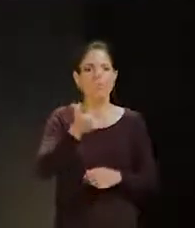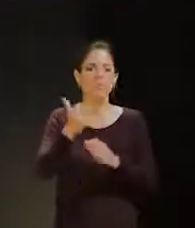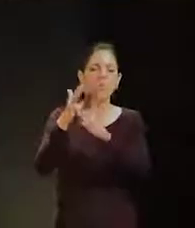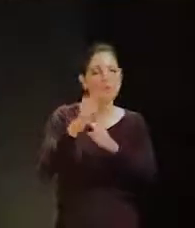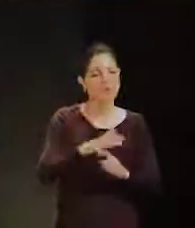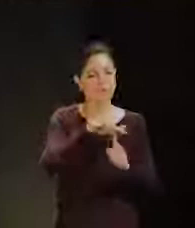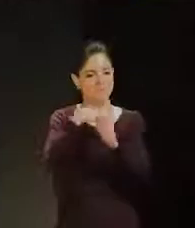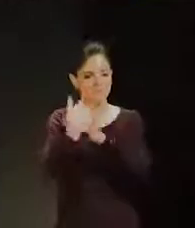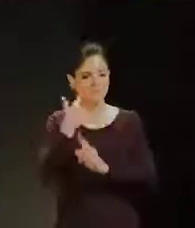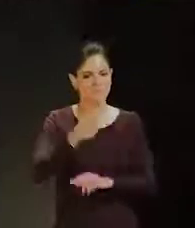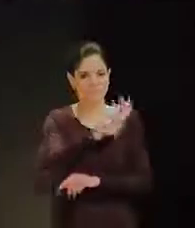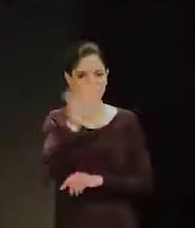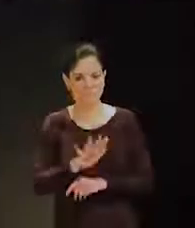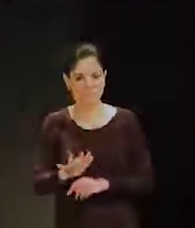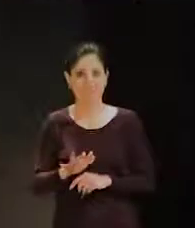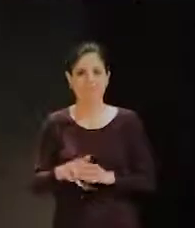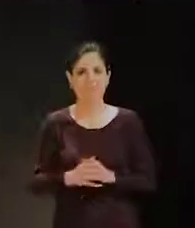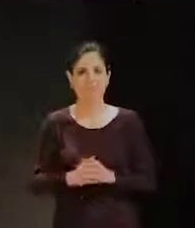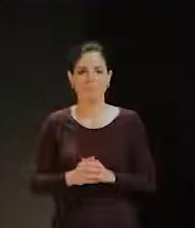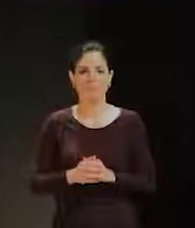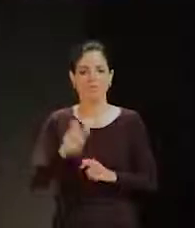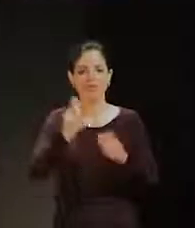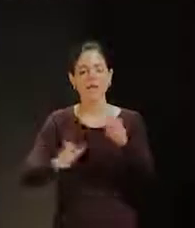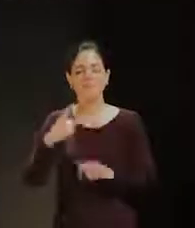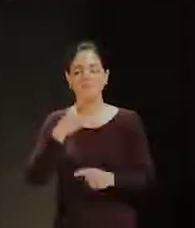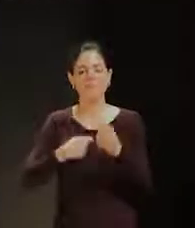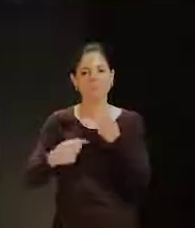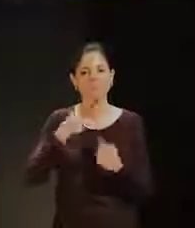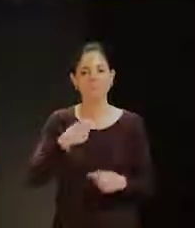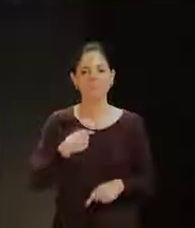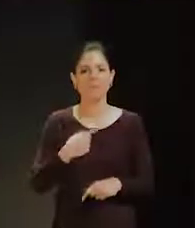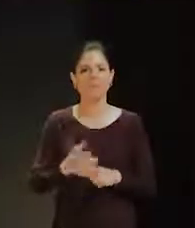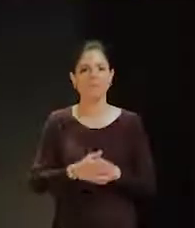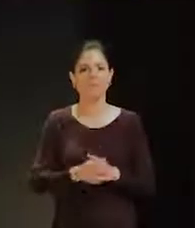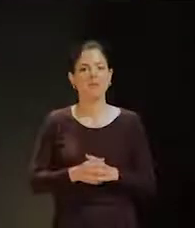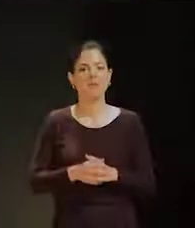marginal, y gente que me decía: qué bien,